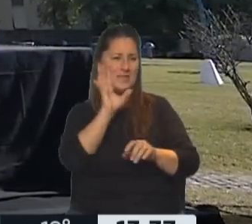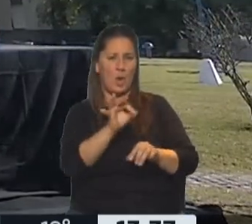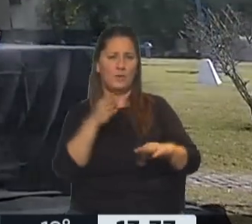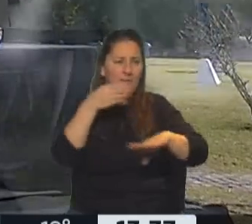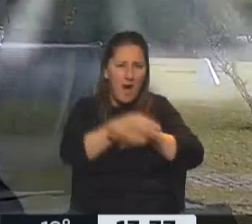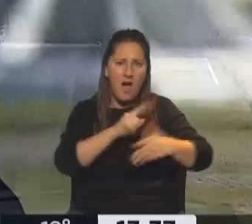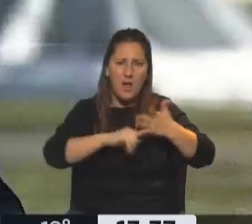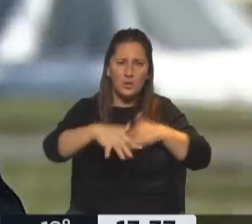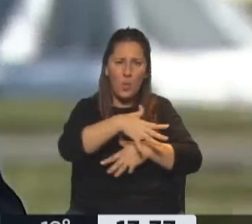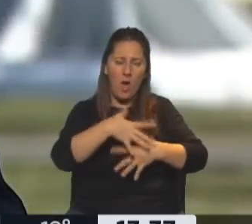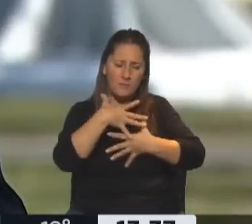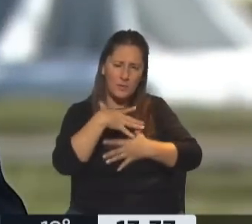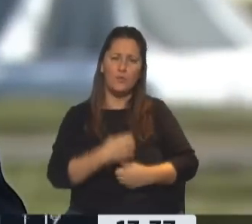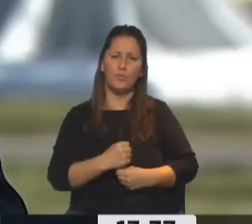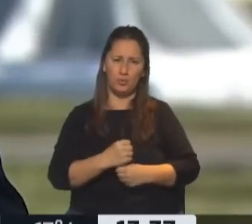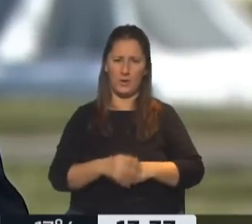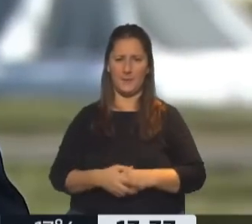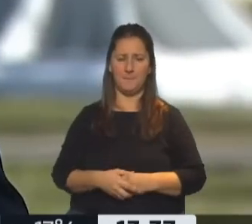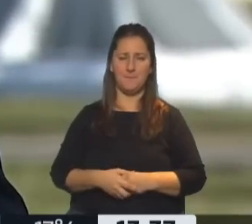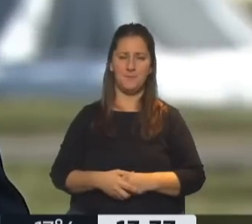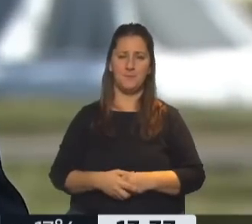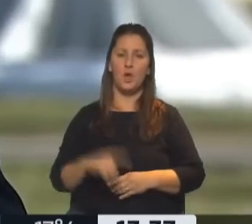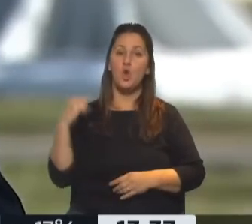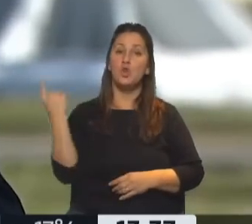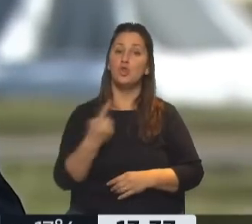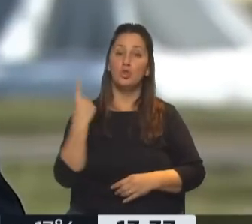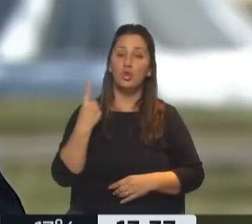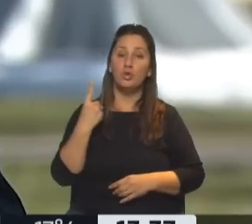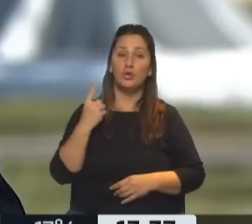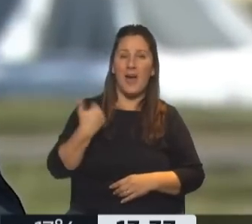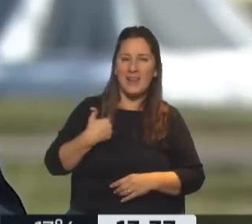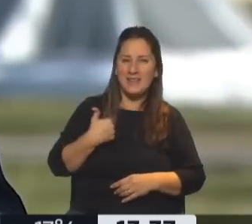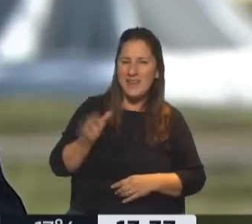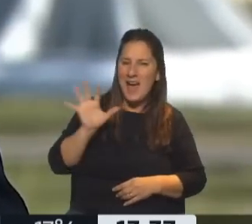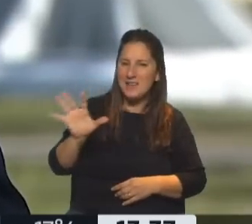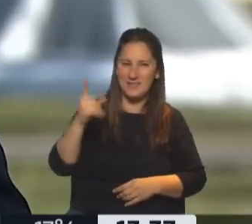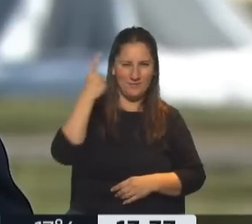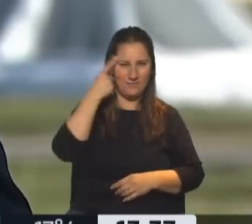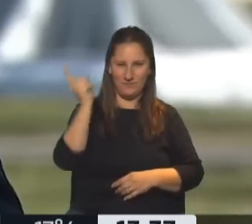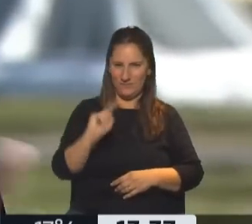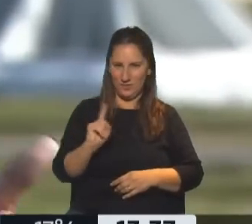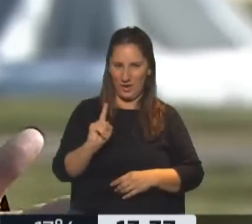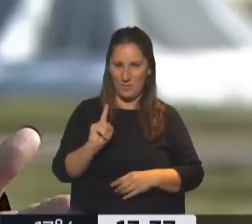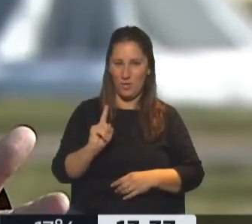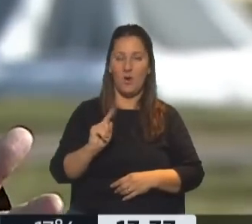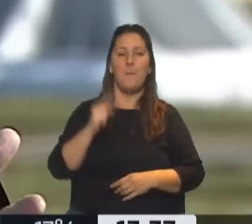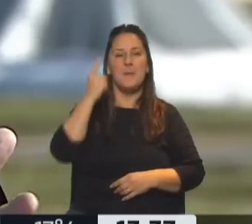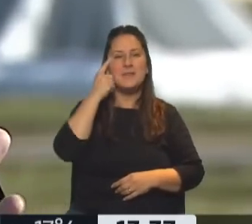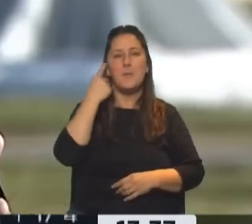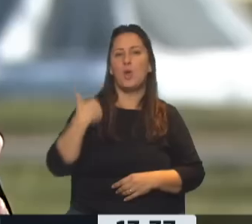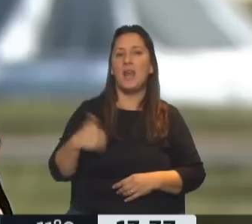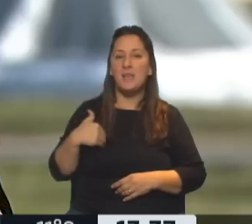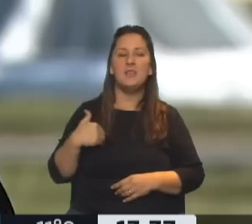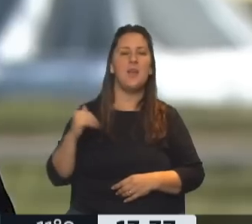frustración en esa realidad. Nosotros no creemos en esa Argentina, nosotros creemos en la Argentina donde todos